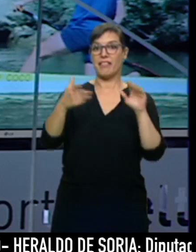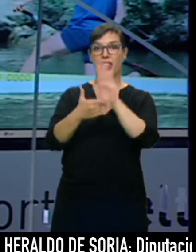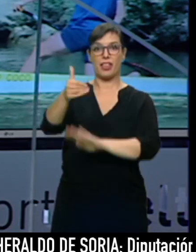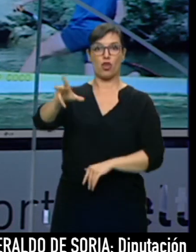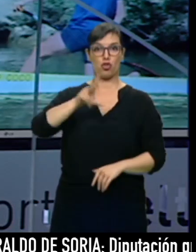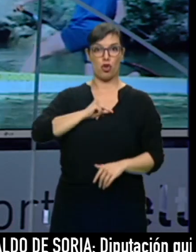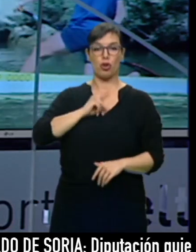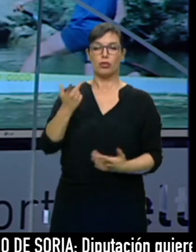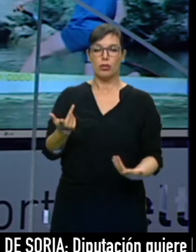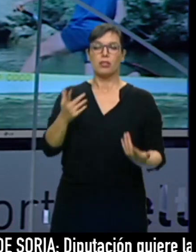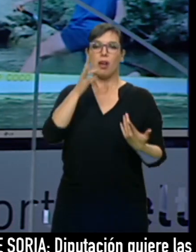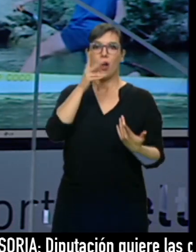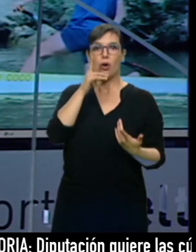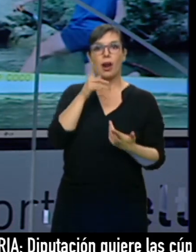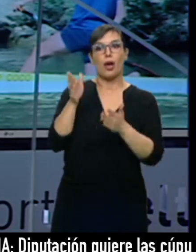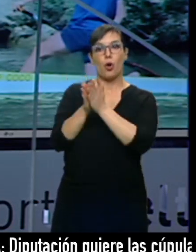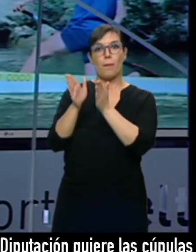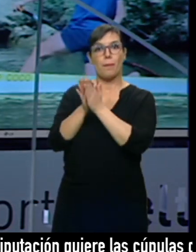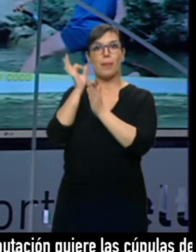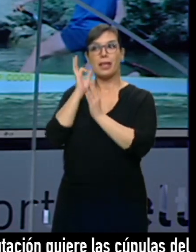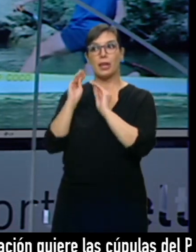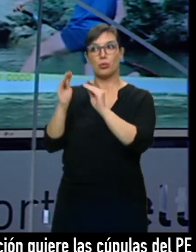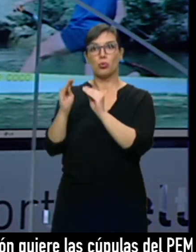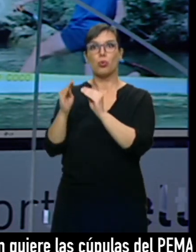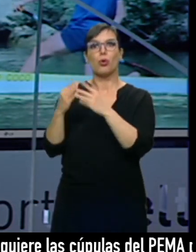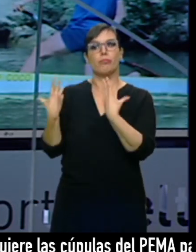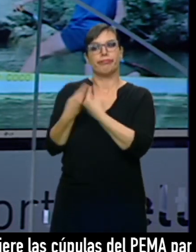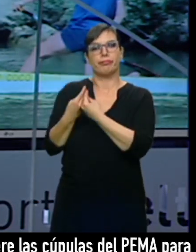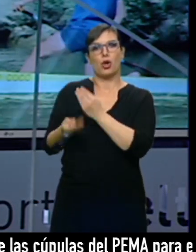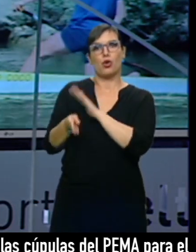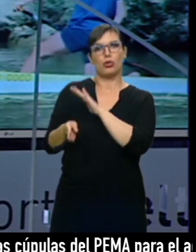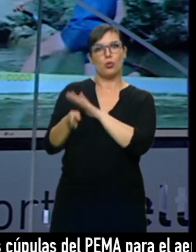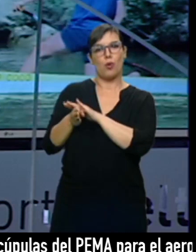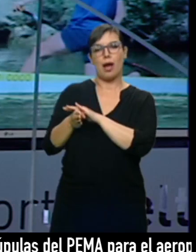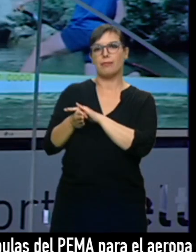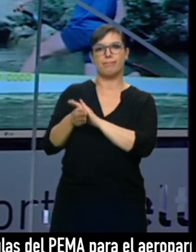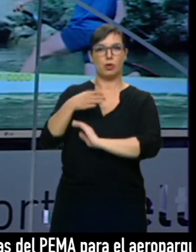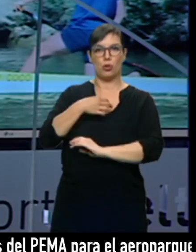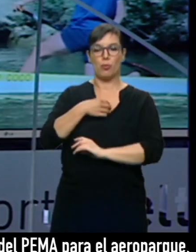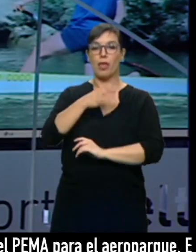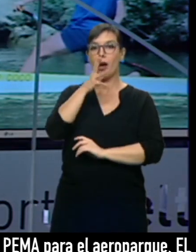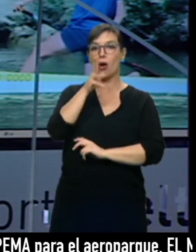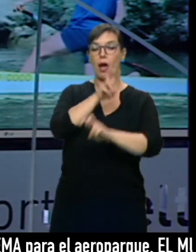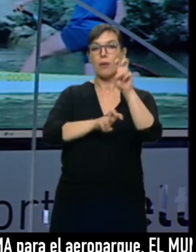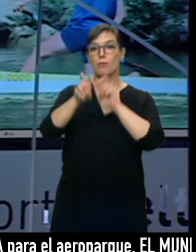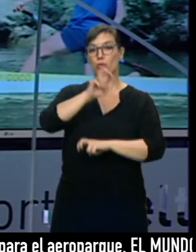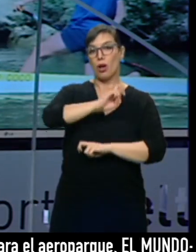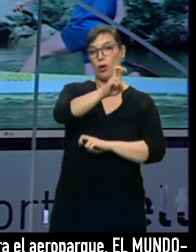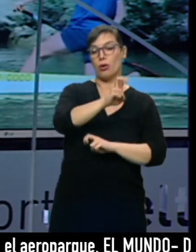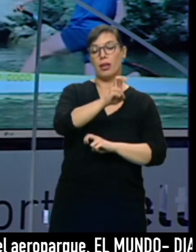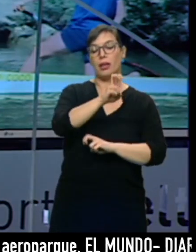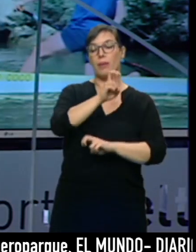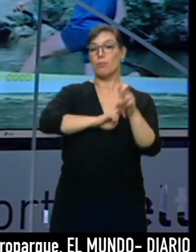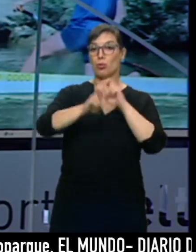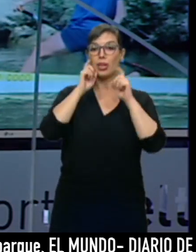puede seguir trabajando junto a Antía Jácome, su compañera desde hace años. Ahora busca la clasificación para Tokio junto a otra compañera, junto